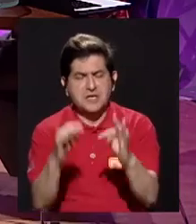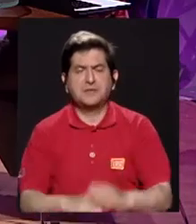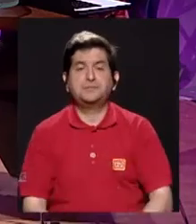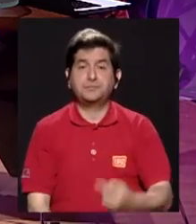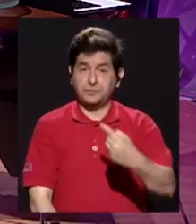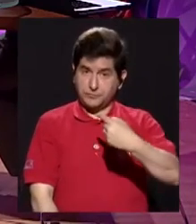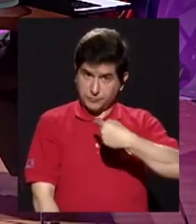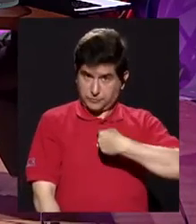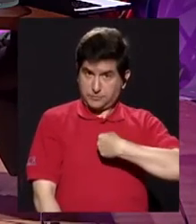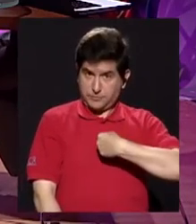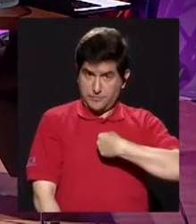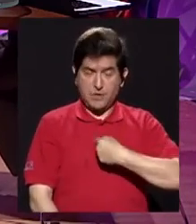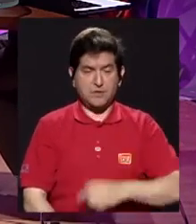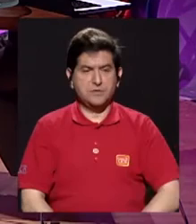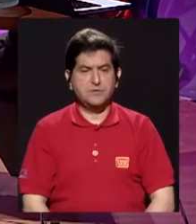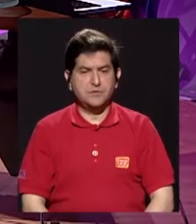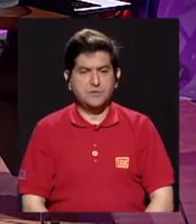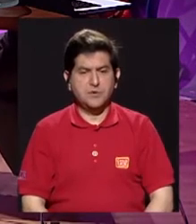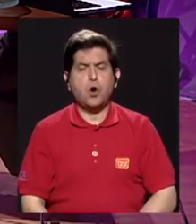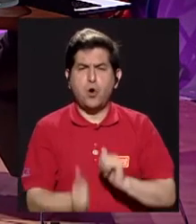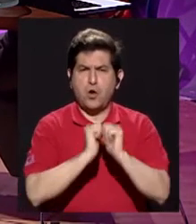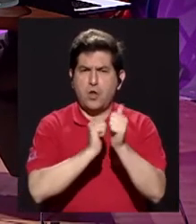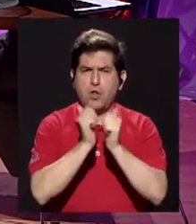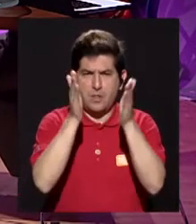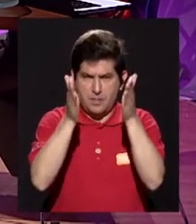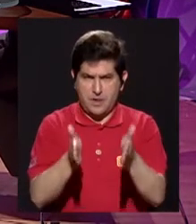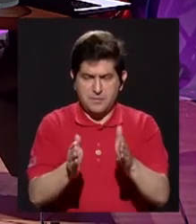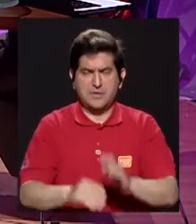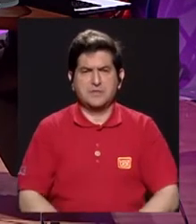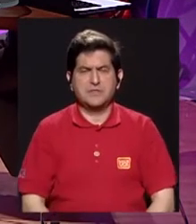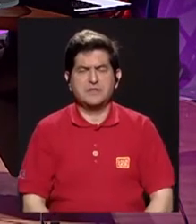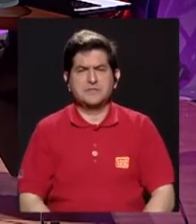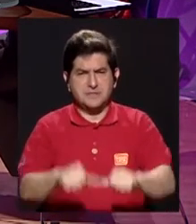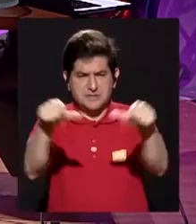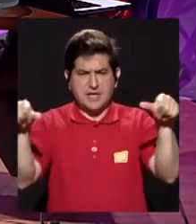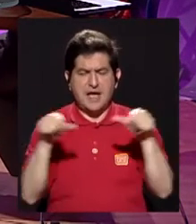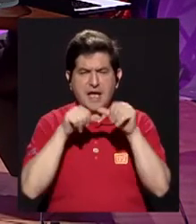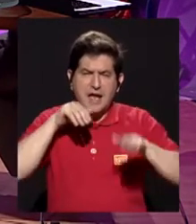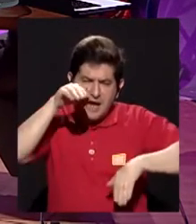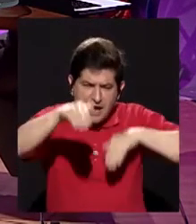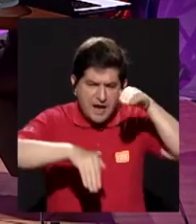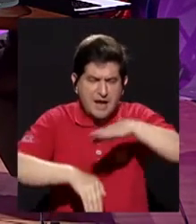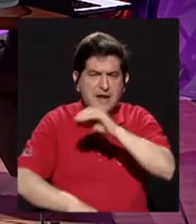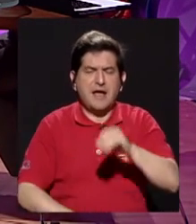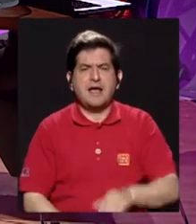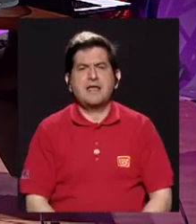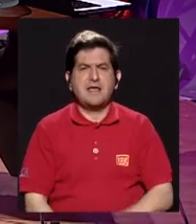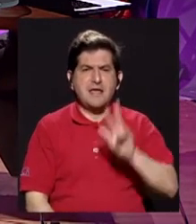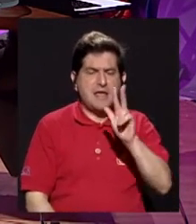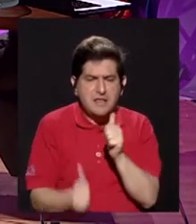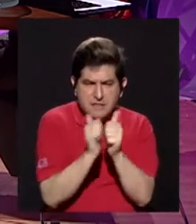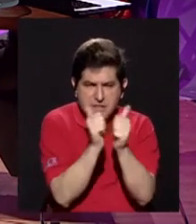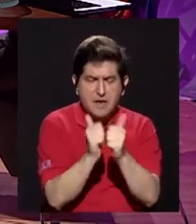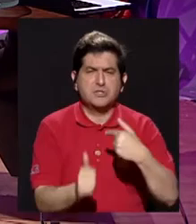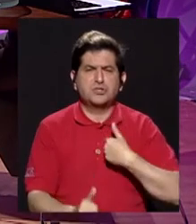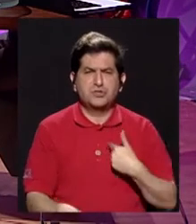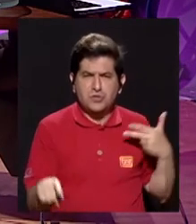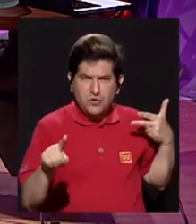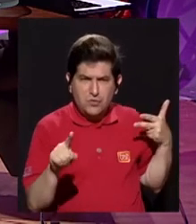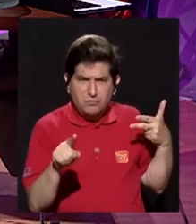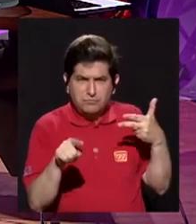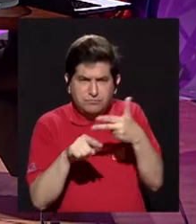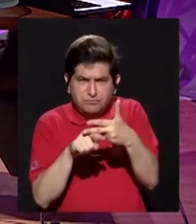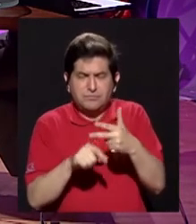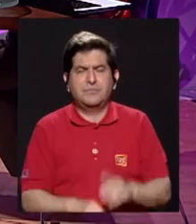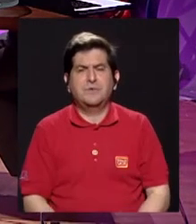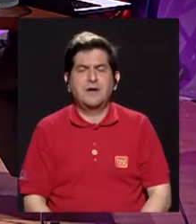menos fui deportista en el área de la natación y triatlón, y tuve un accidente, me